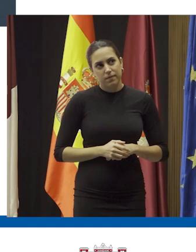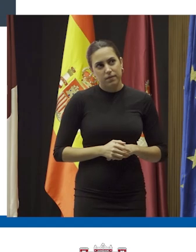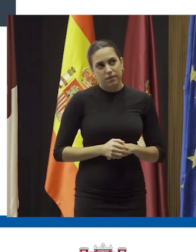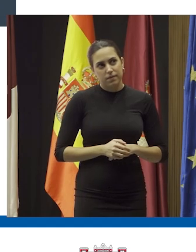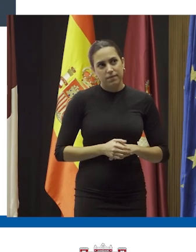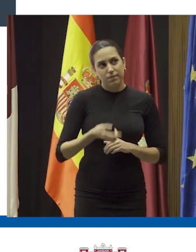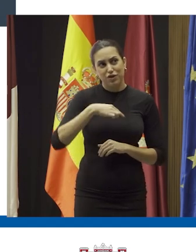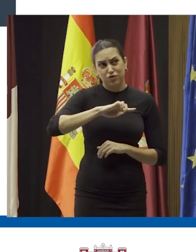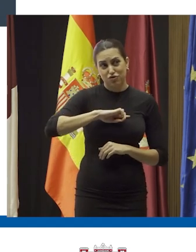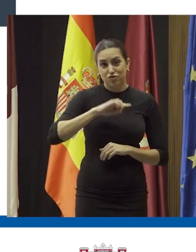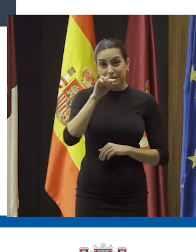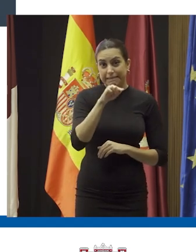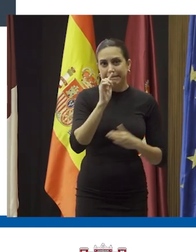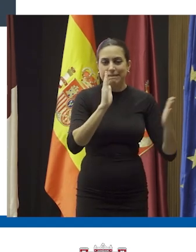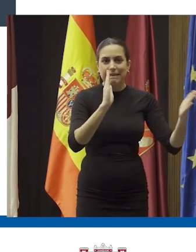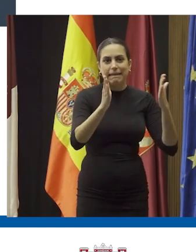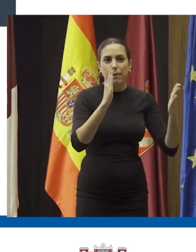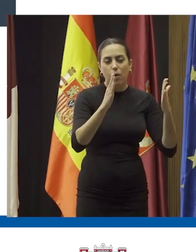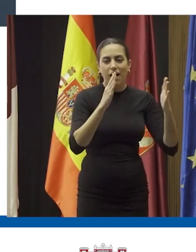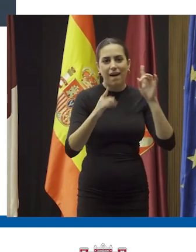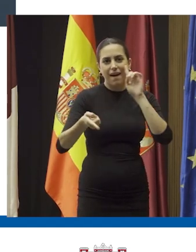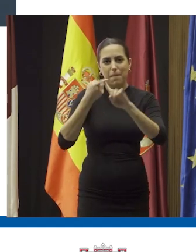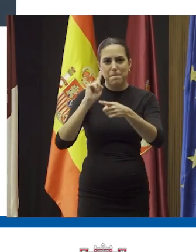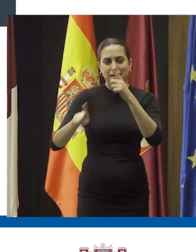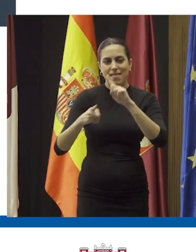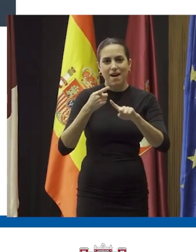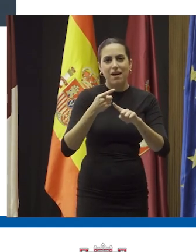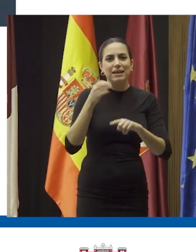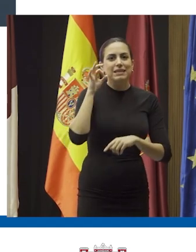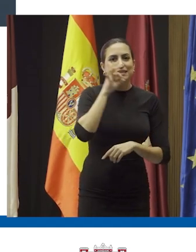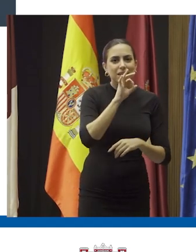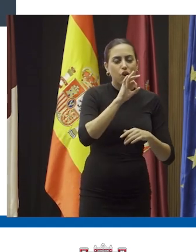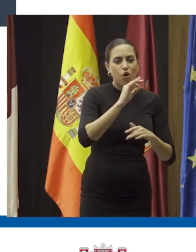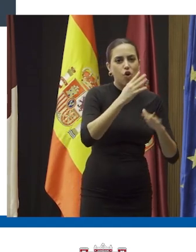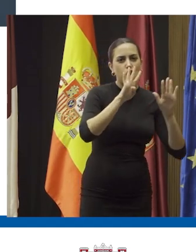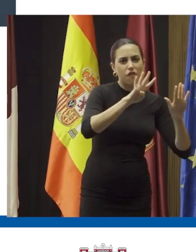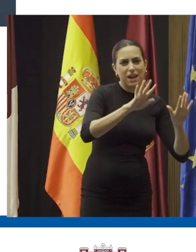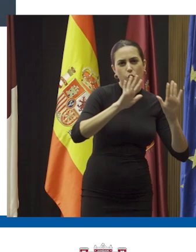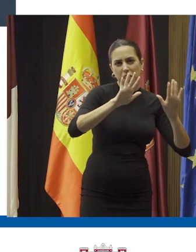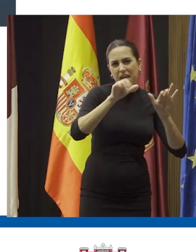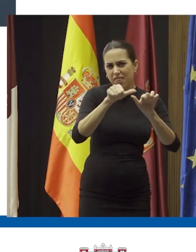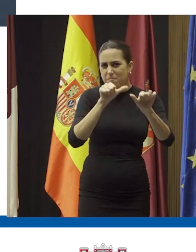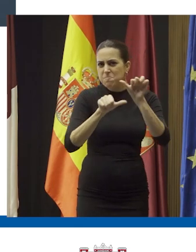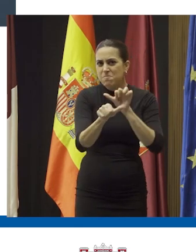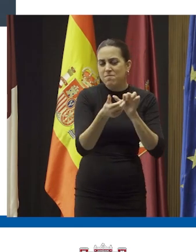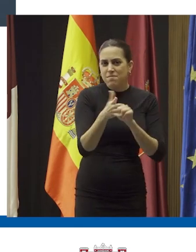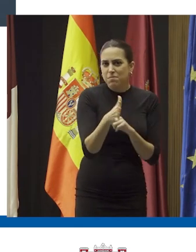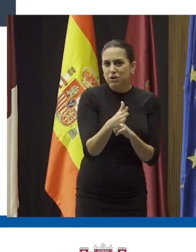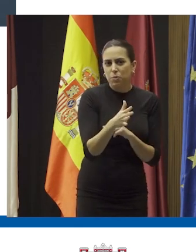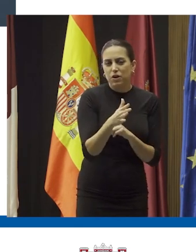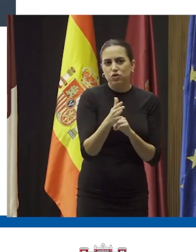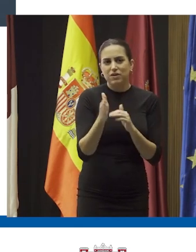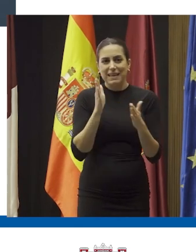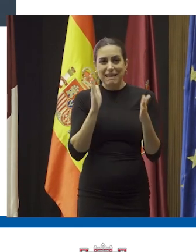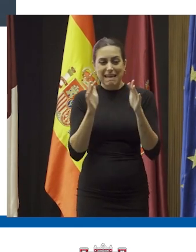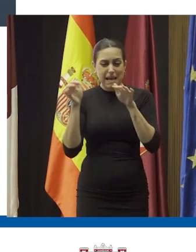Tengamos en cuenta que en la Edad Media, a partir del siglo IX, del siglo X, realmente se considera que es la caída del Imperio